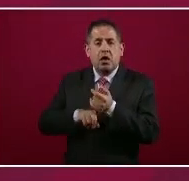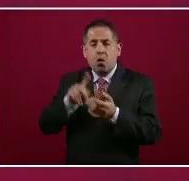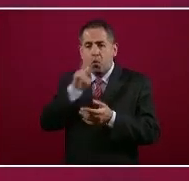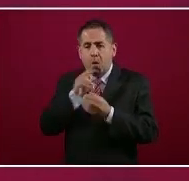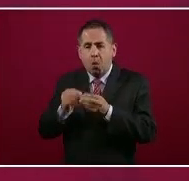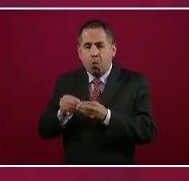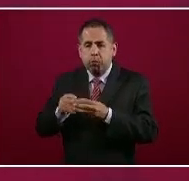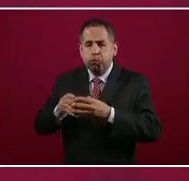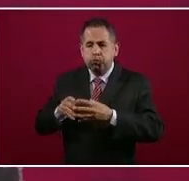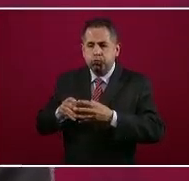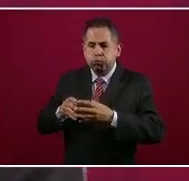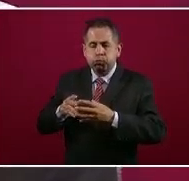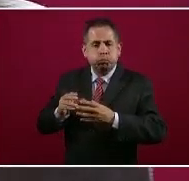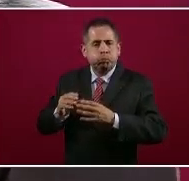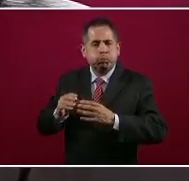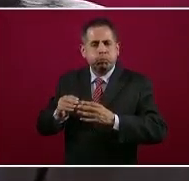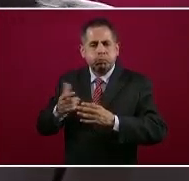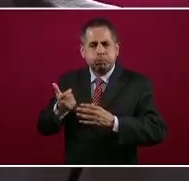este